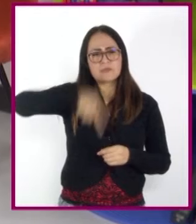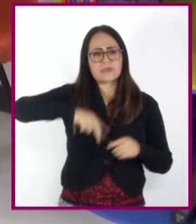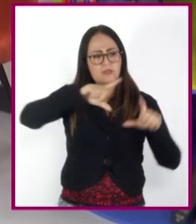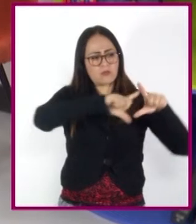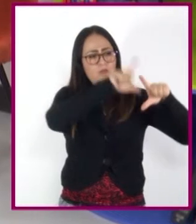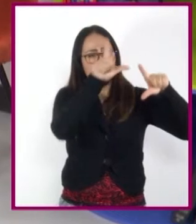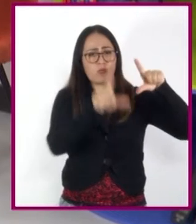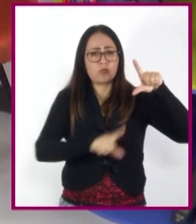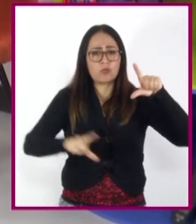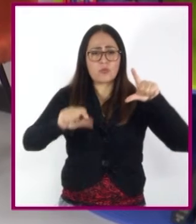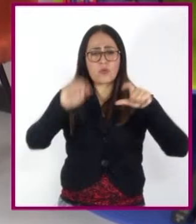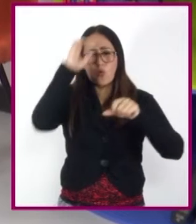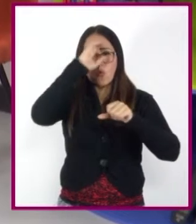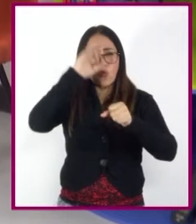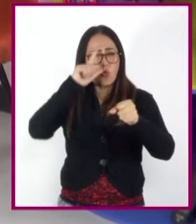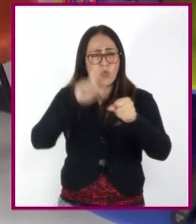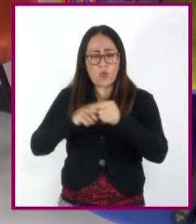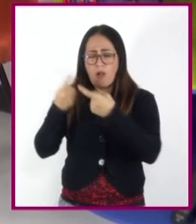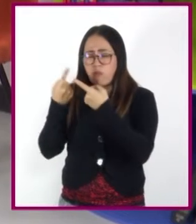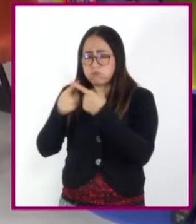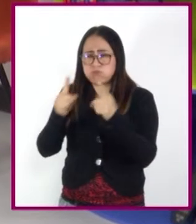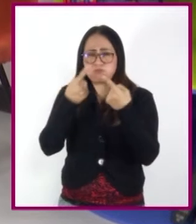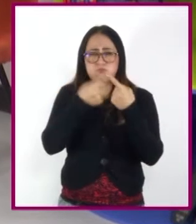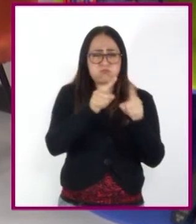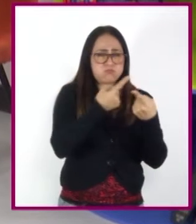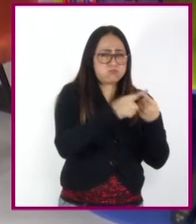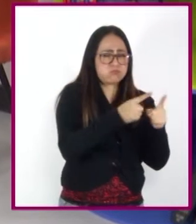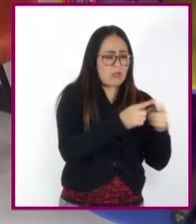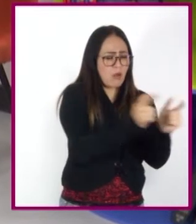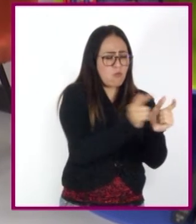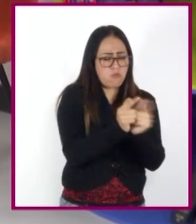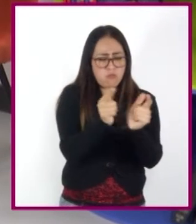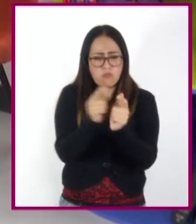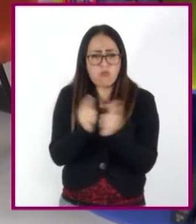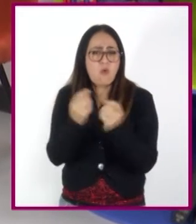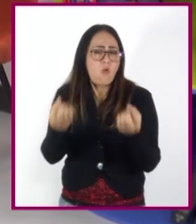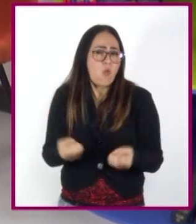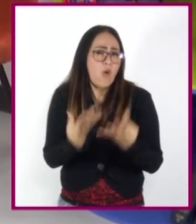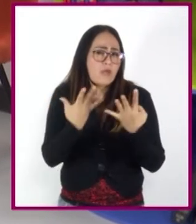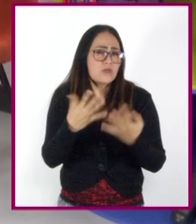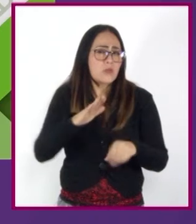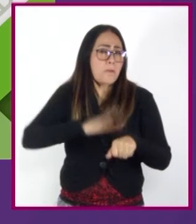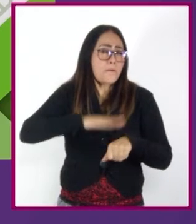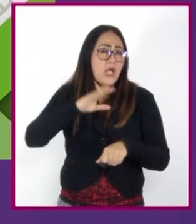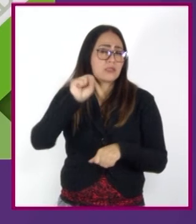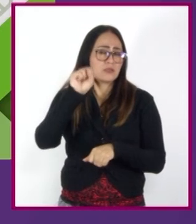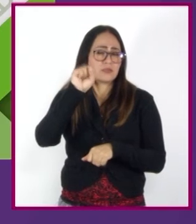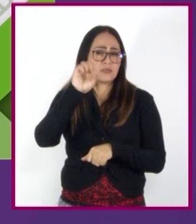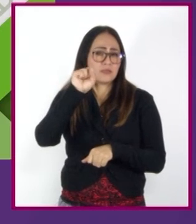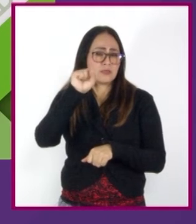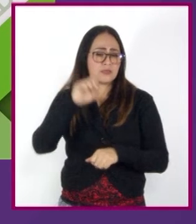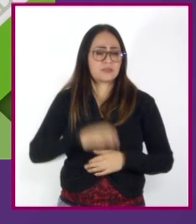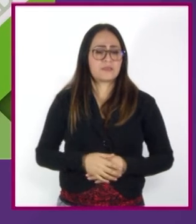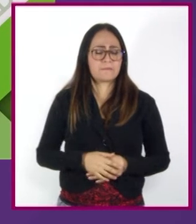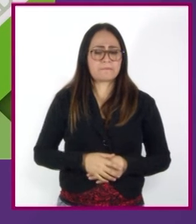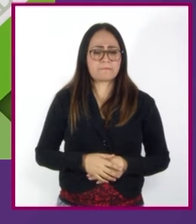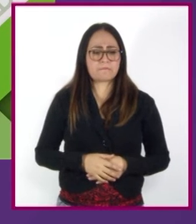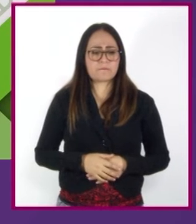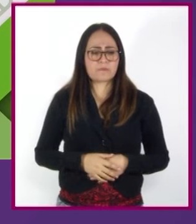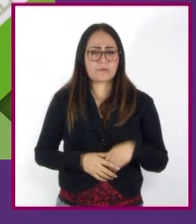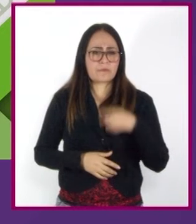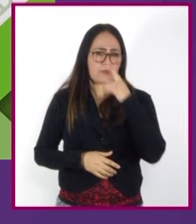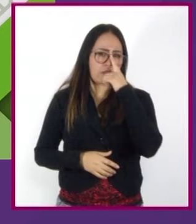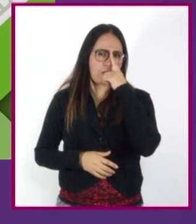país multicultural, ya que tenemos más de 60 grupos étnicos. De hecho, en la encuesta intercensal